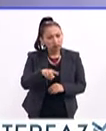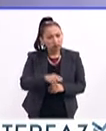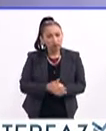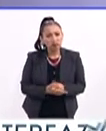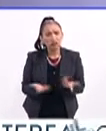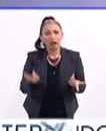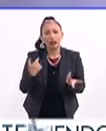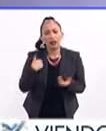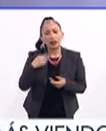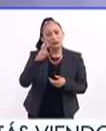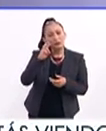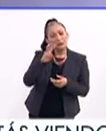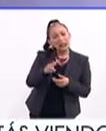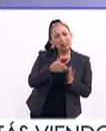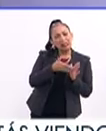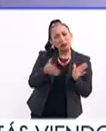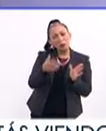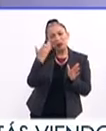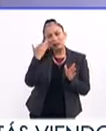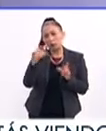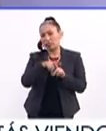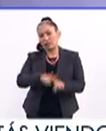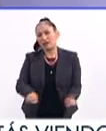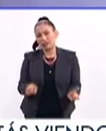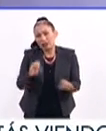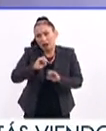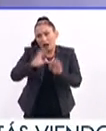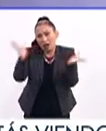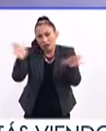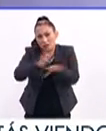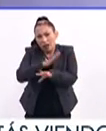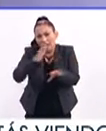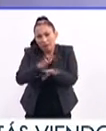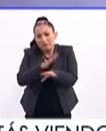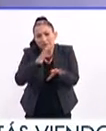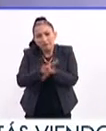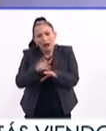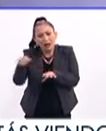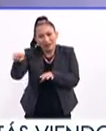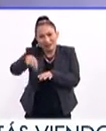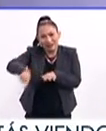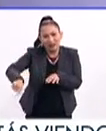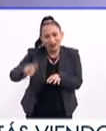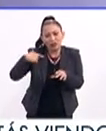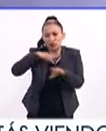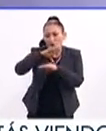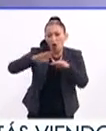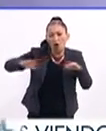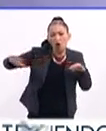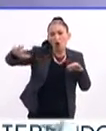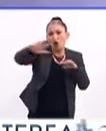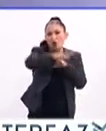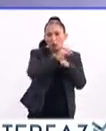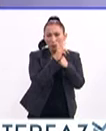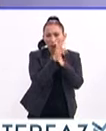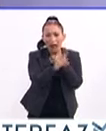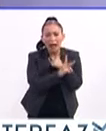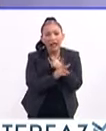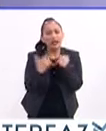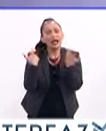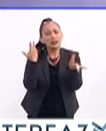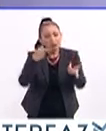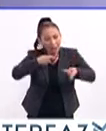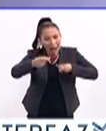Efectivamente, estamos viviendo otro tiempo en el que el Estado, pues antaño